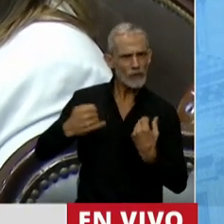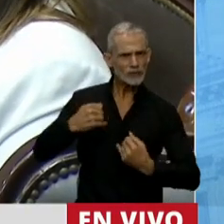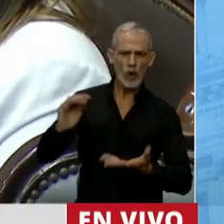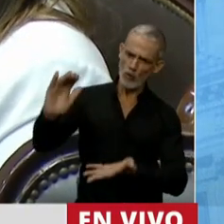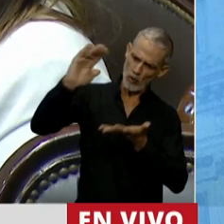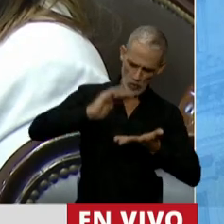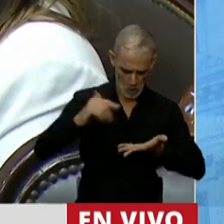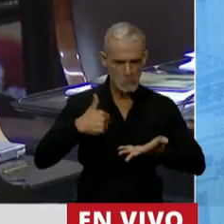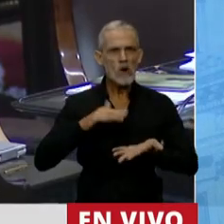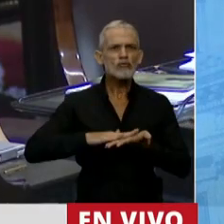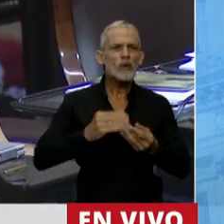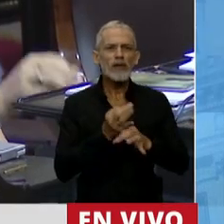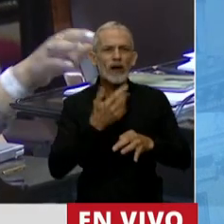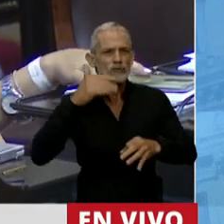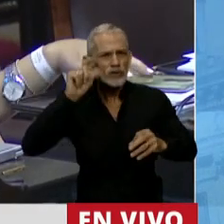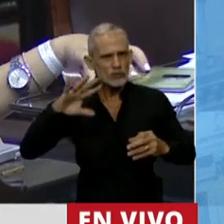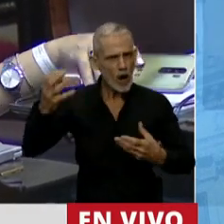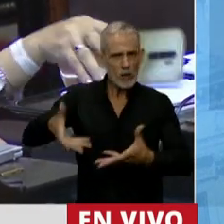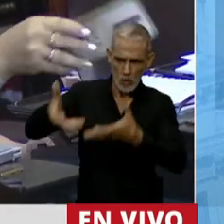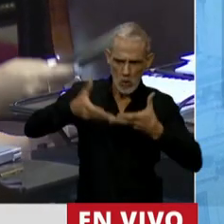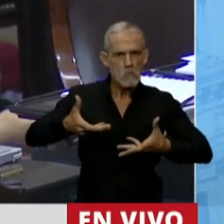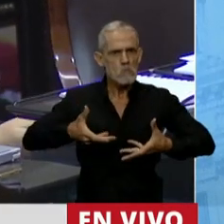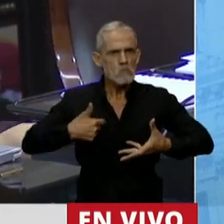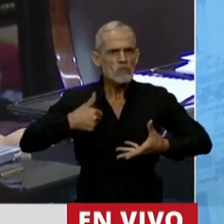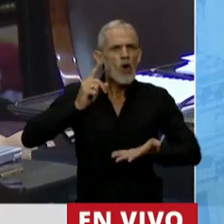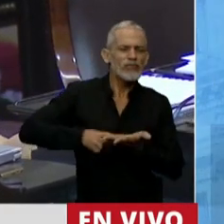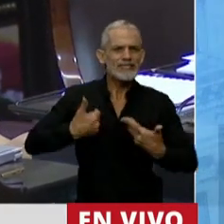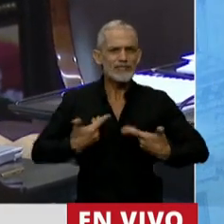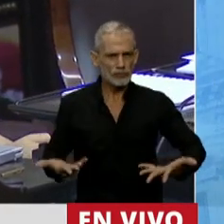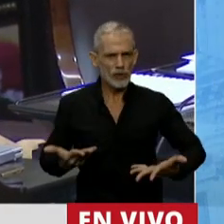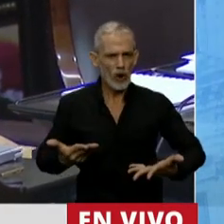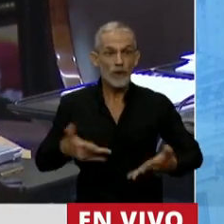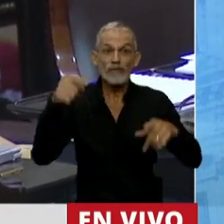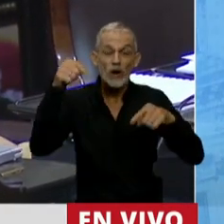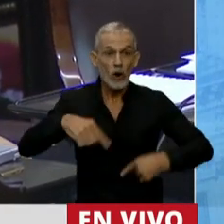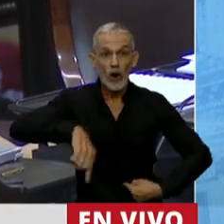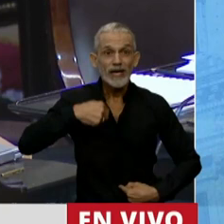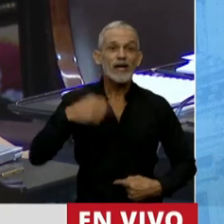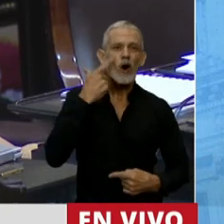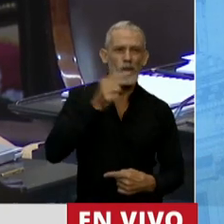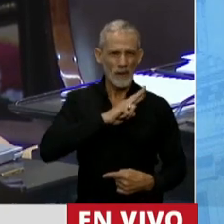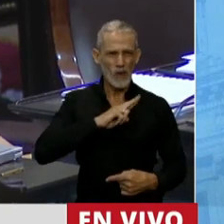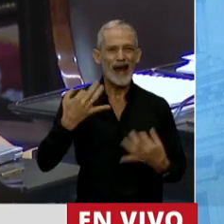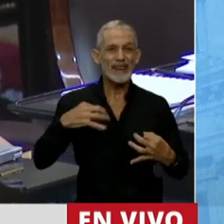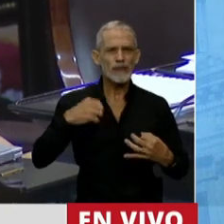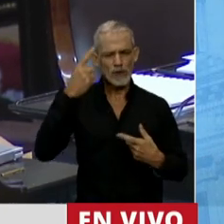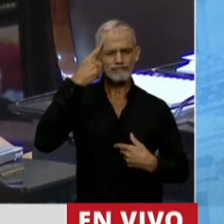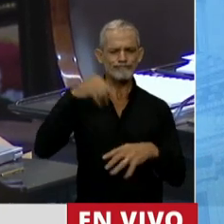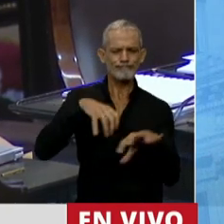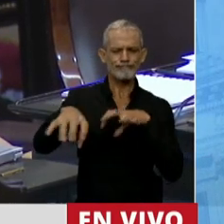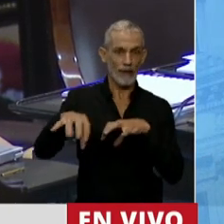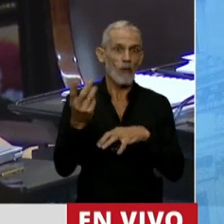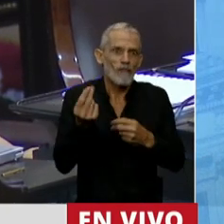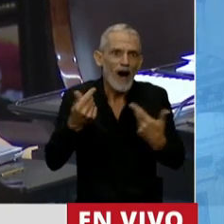con la información sobre educación sexual, y aún así, insisto, tenemos que ser hoy nosotras y nosotros los que con empatía, que es un